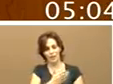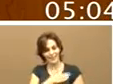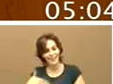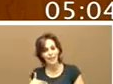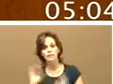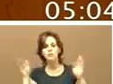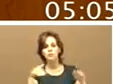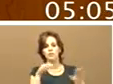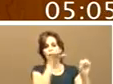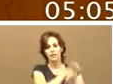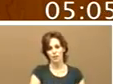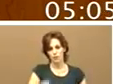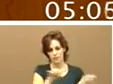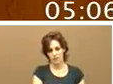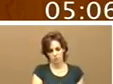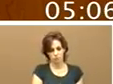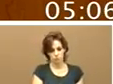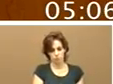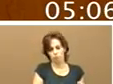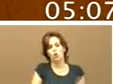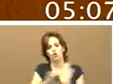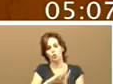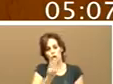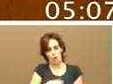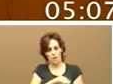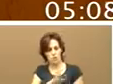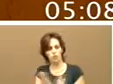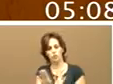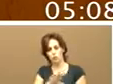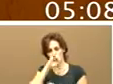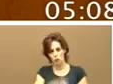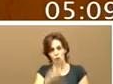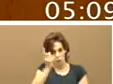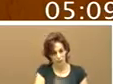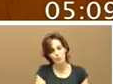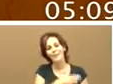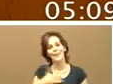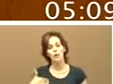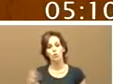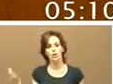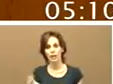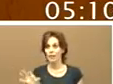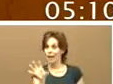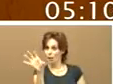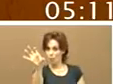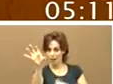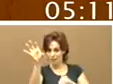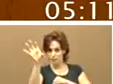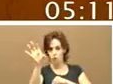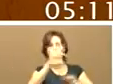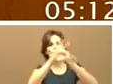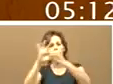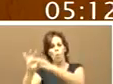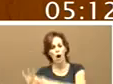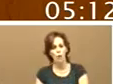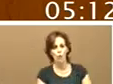a la comunidad, a la Constitución española y estoy convencido de que todos queremos que nuestro país siga unido. Miren